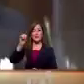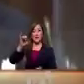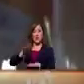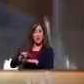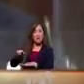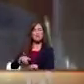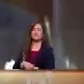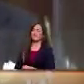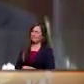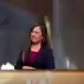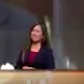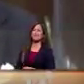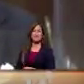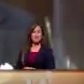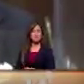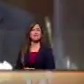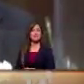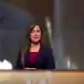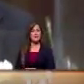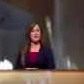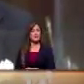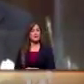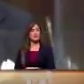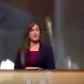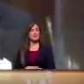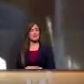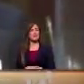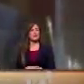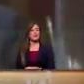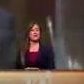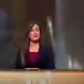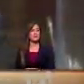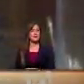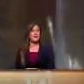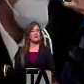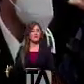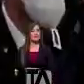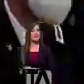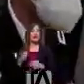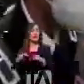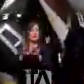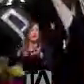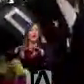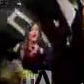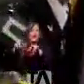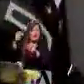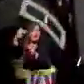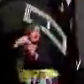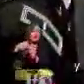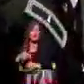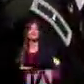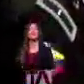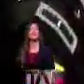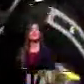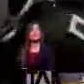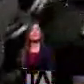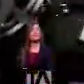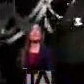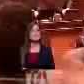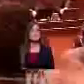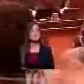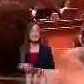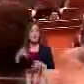culpable. Pero eso no excusa la corrupción de la cual él era una pieza. Así terminó el primer juicio político de esta